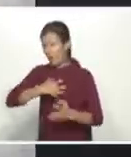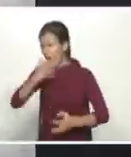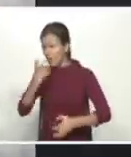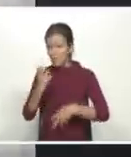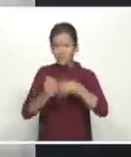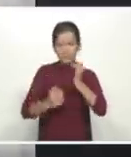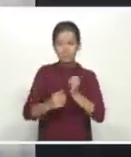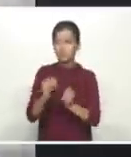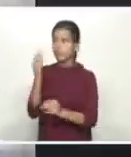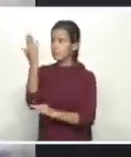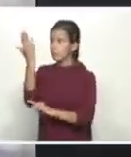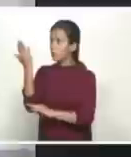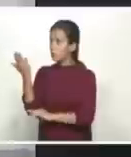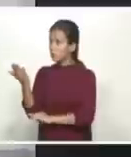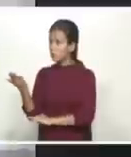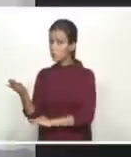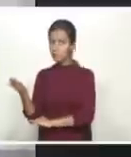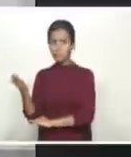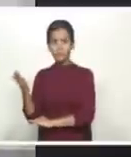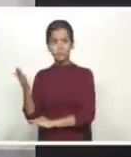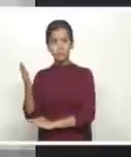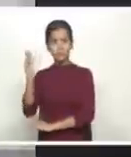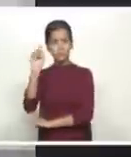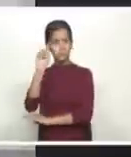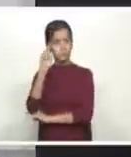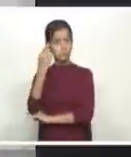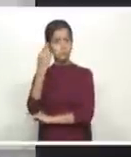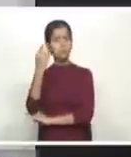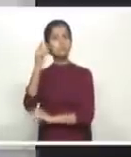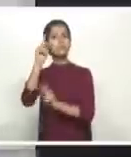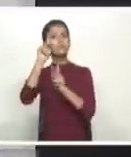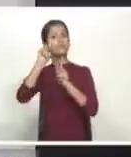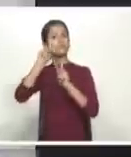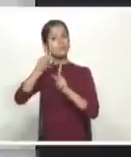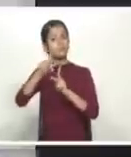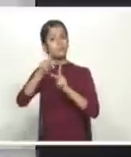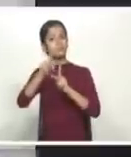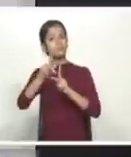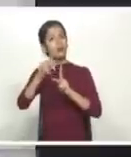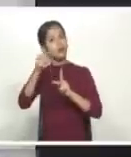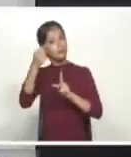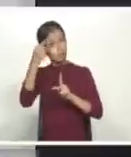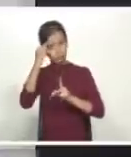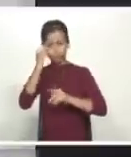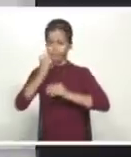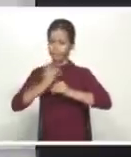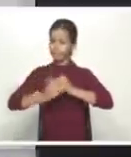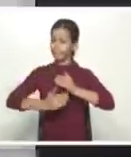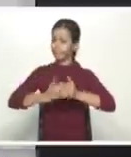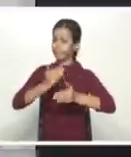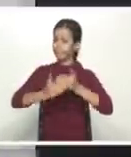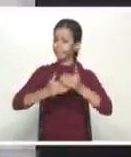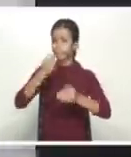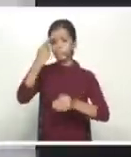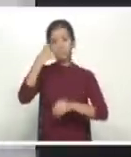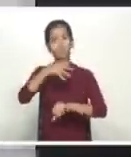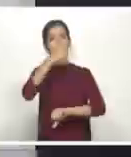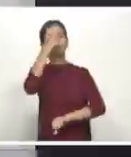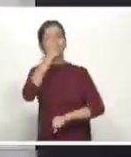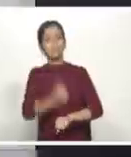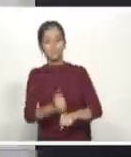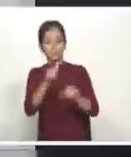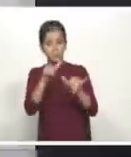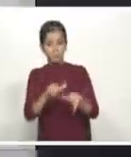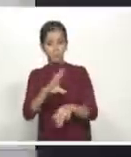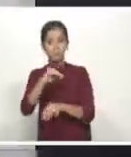candidata. Y ha hecho todos los pasos necesarios para conformar la Comisión contra